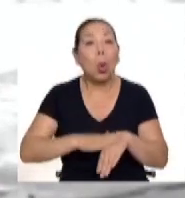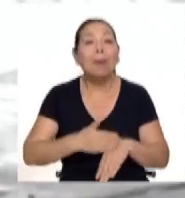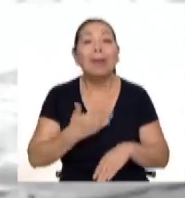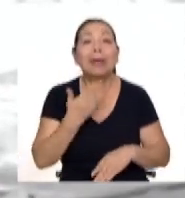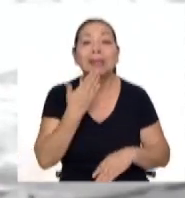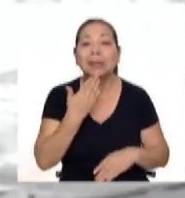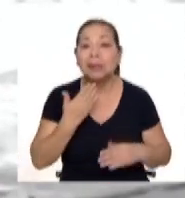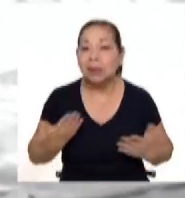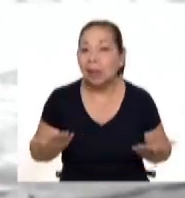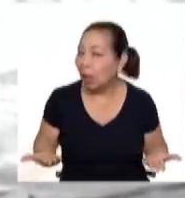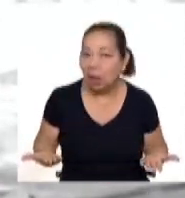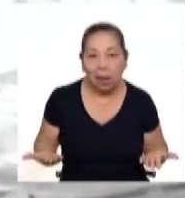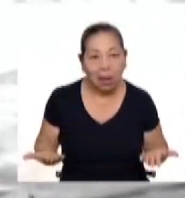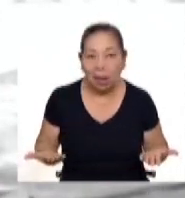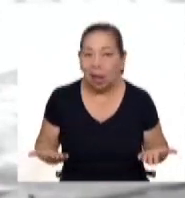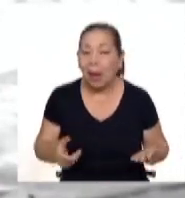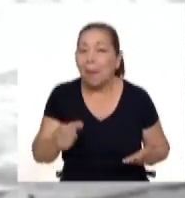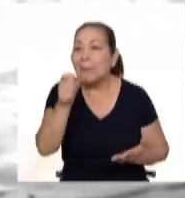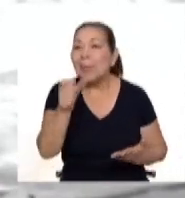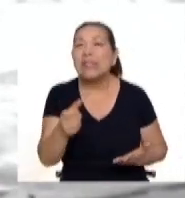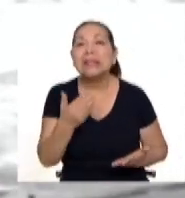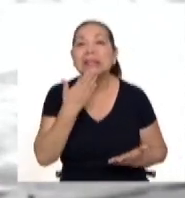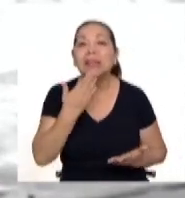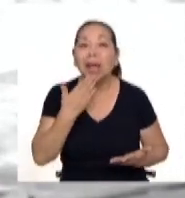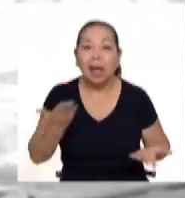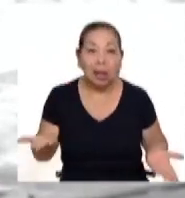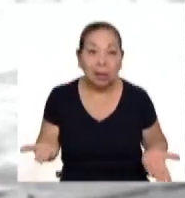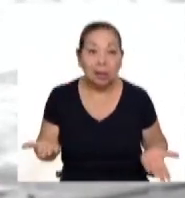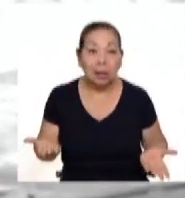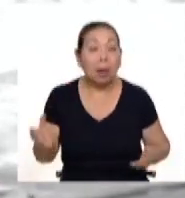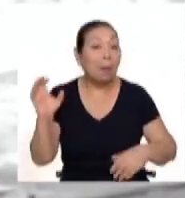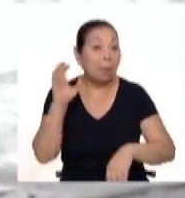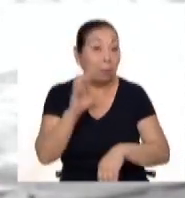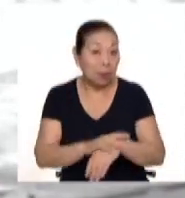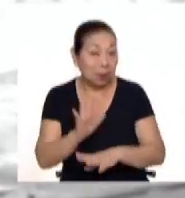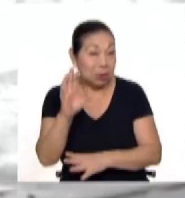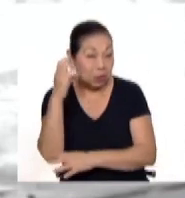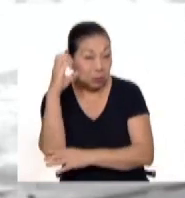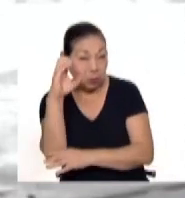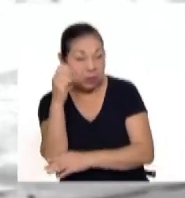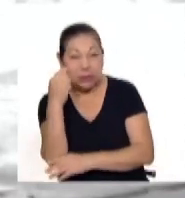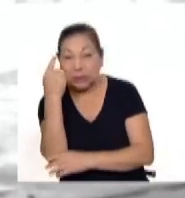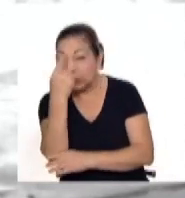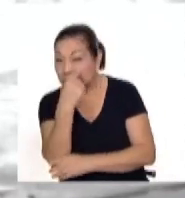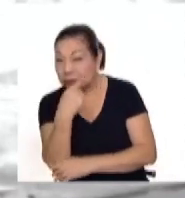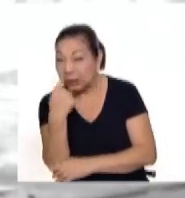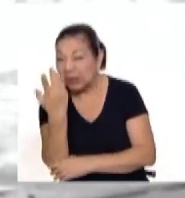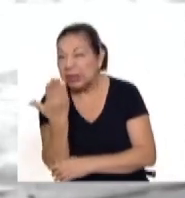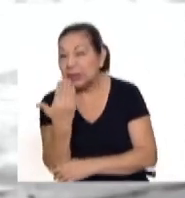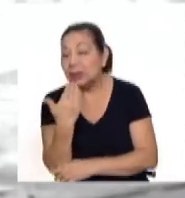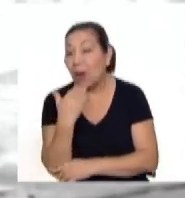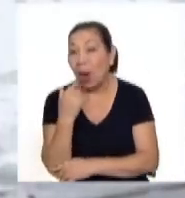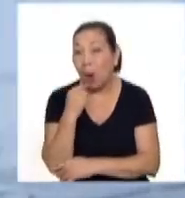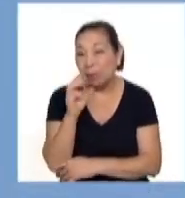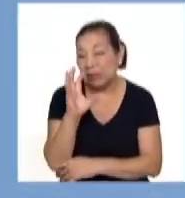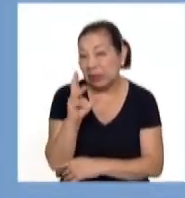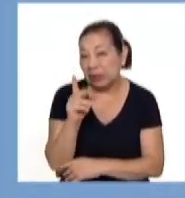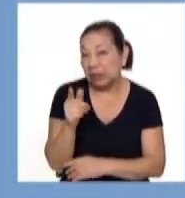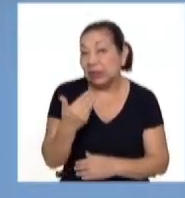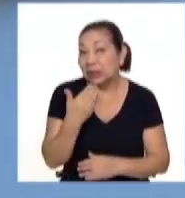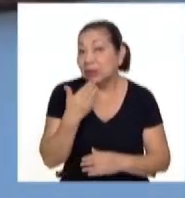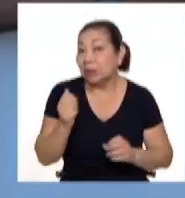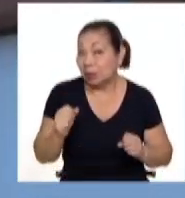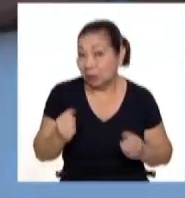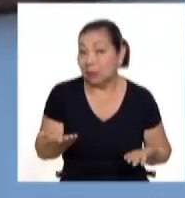determinar de alguna manera quiénes son estas personas. Quizás deteniendo la cámara, para poder captar el rostro de esta persona, porque